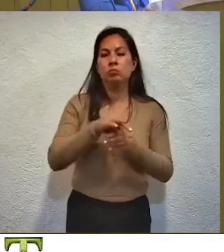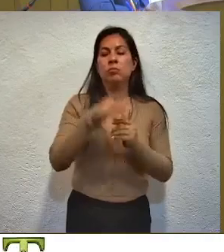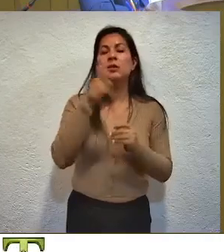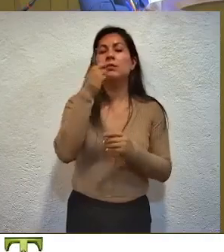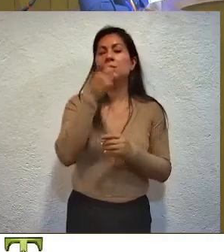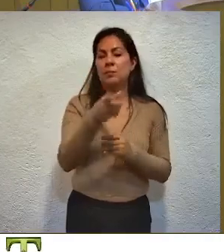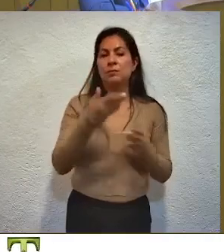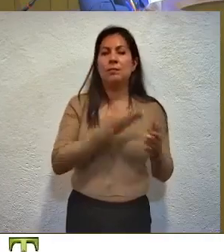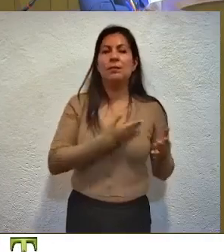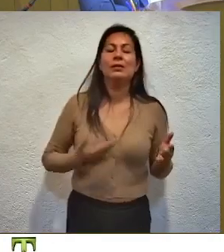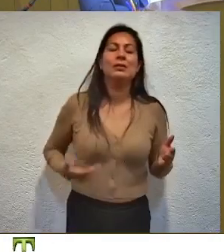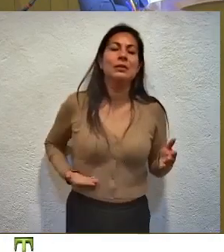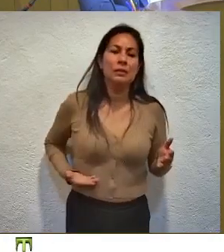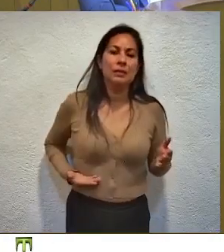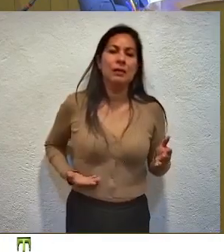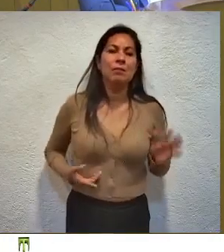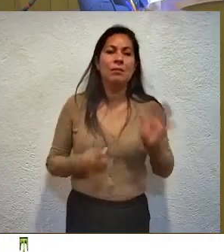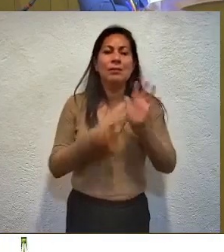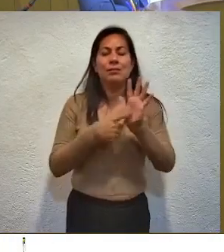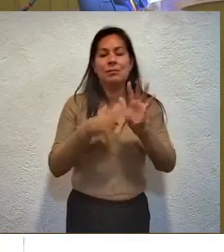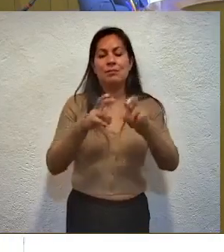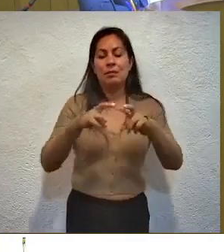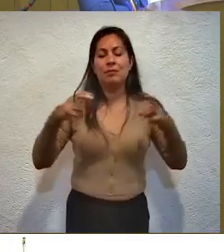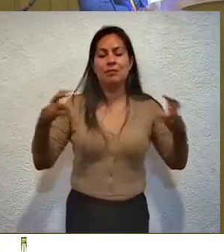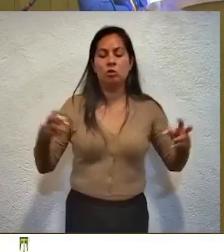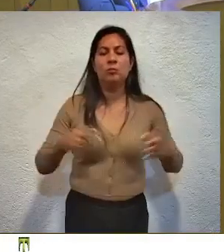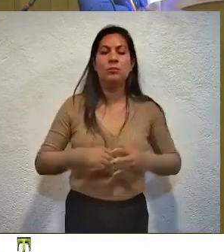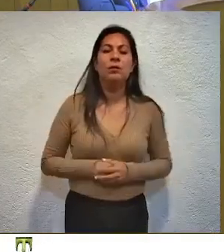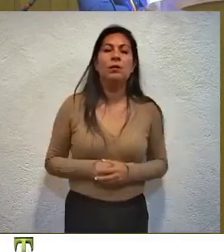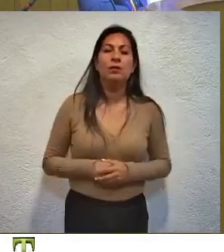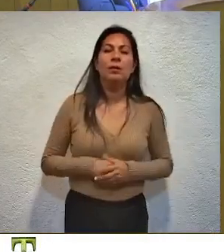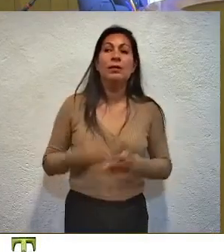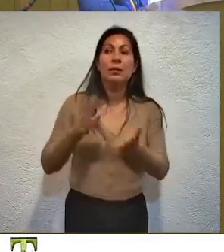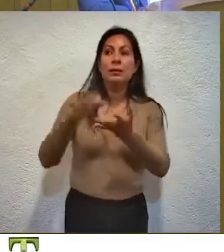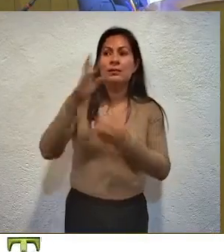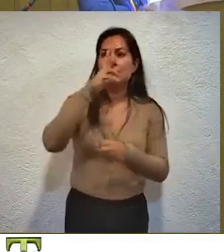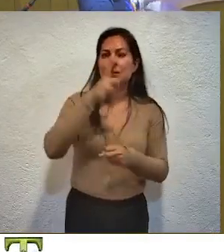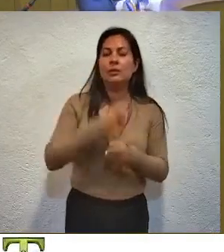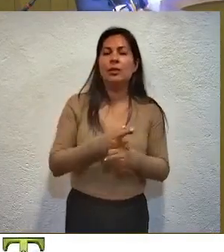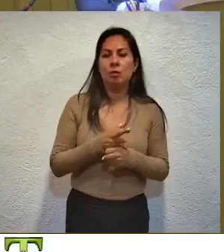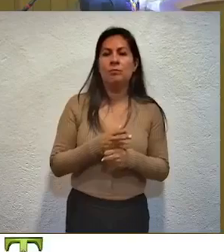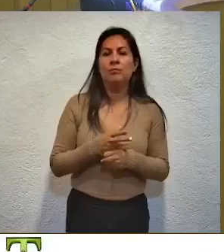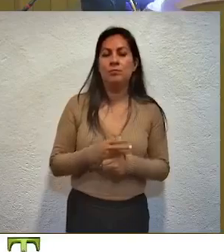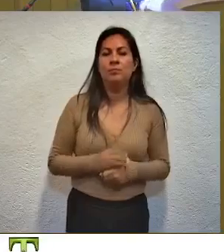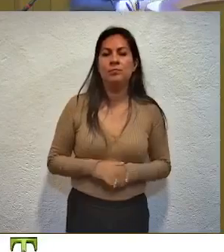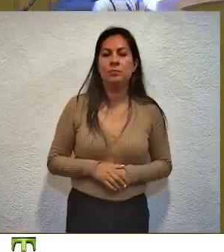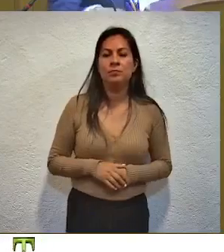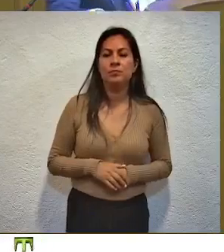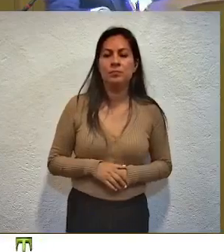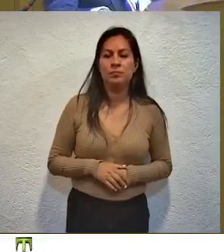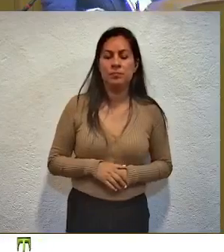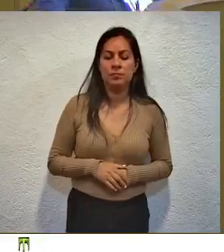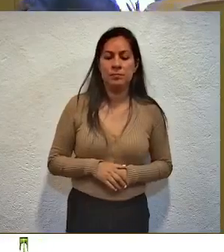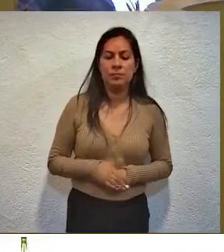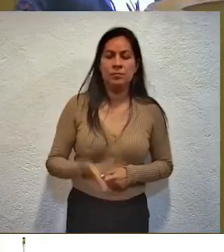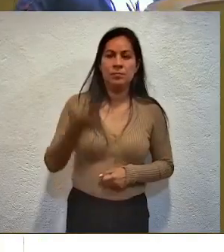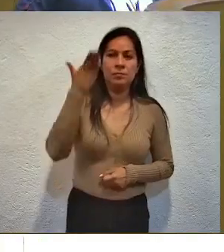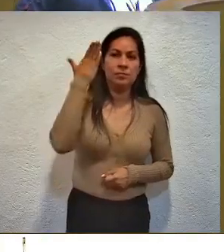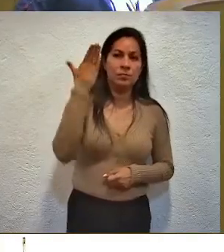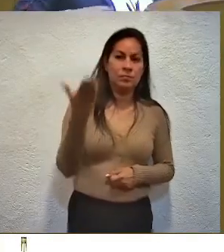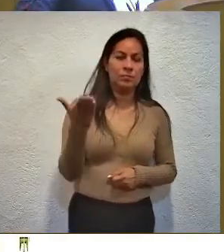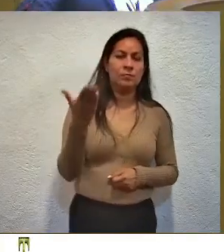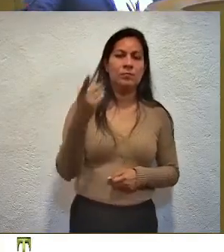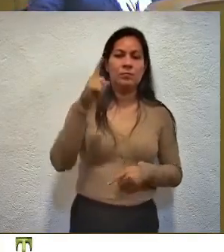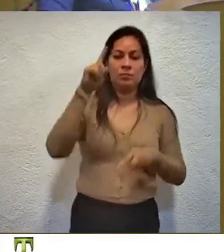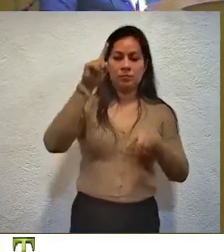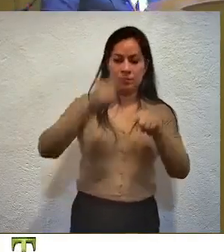usted, presidenta, presenta en esta sesión. Gracias, señor secretario. Le solicito que